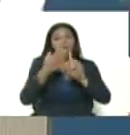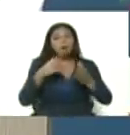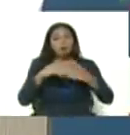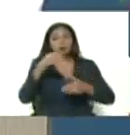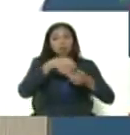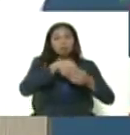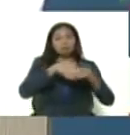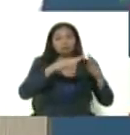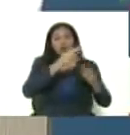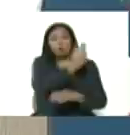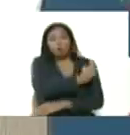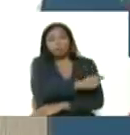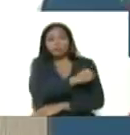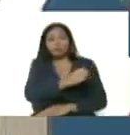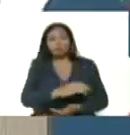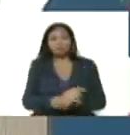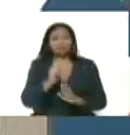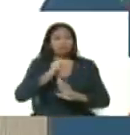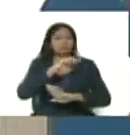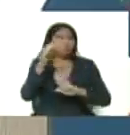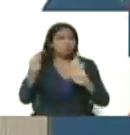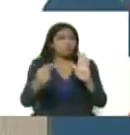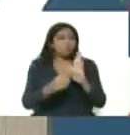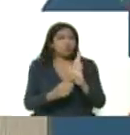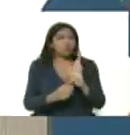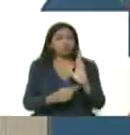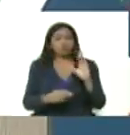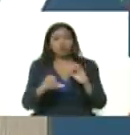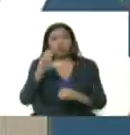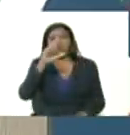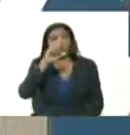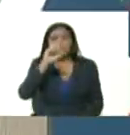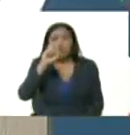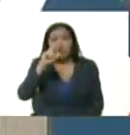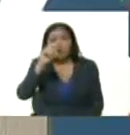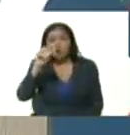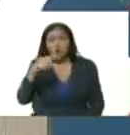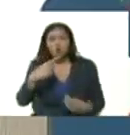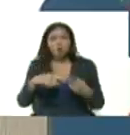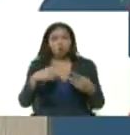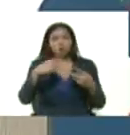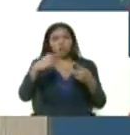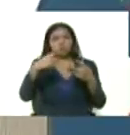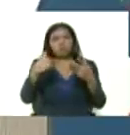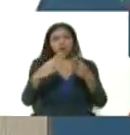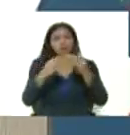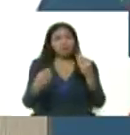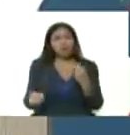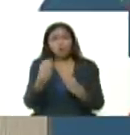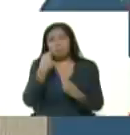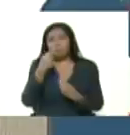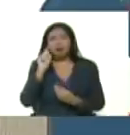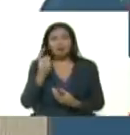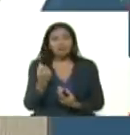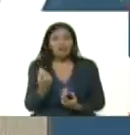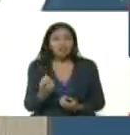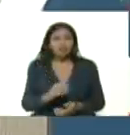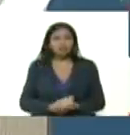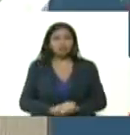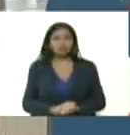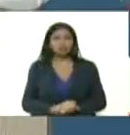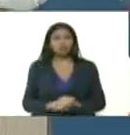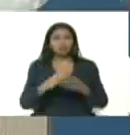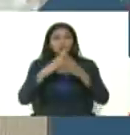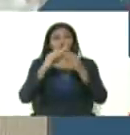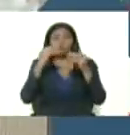más el arsenal terapéutico completo, que incluye cloroquina, que incluye esteroides, que incluye antibióticos, que incluye paracetamol,